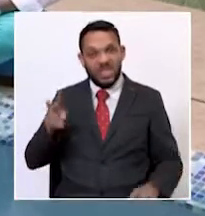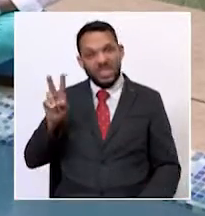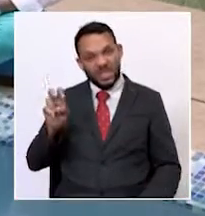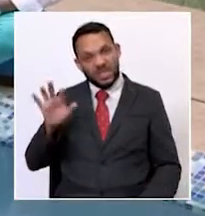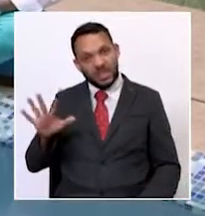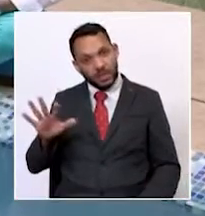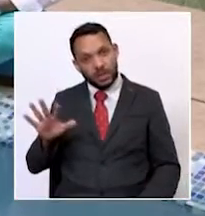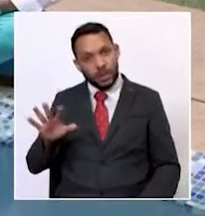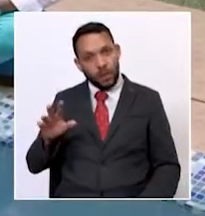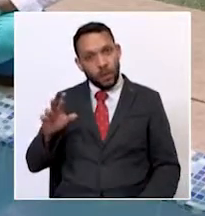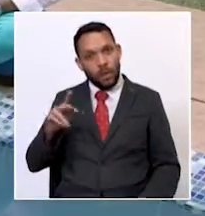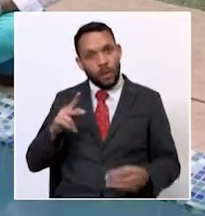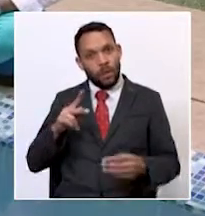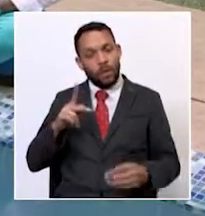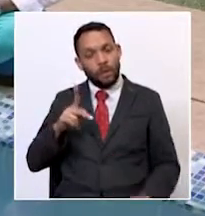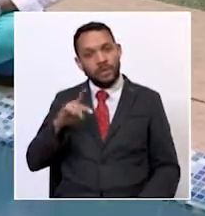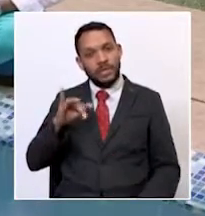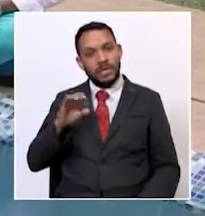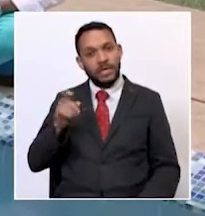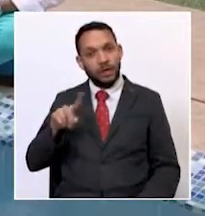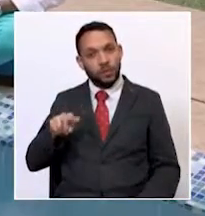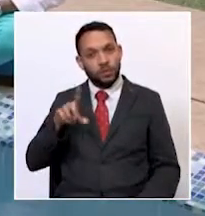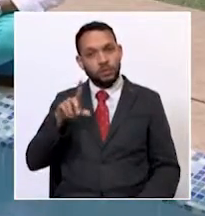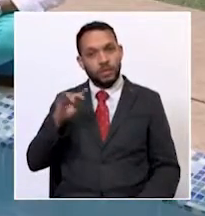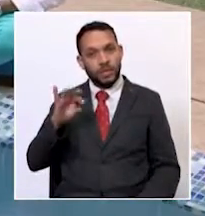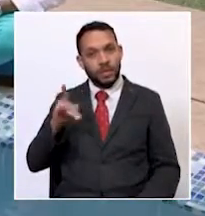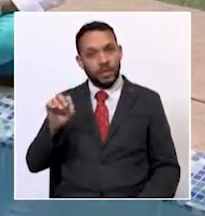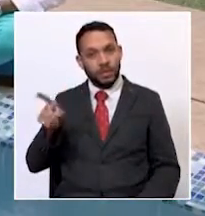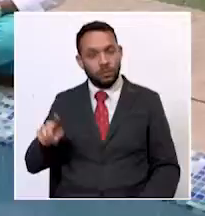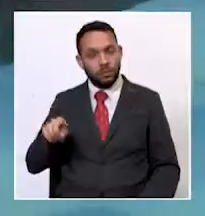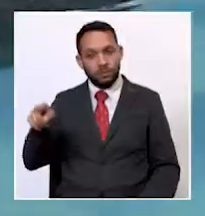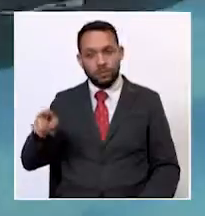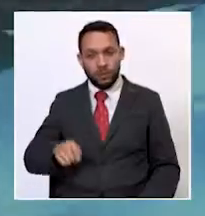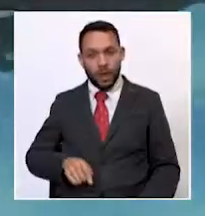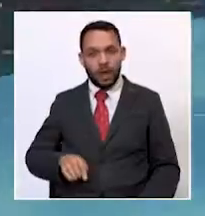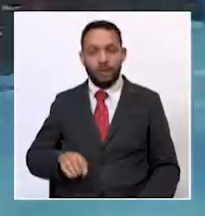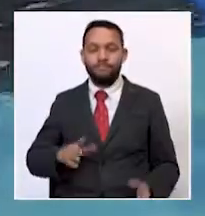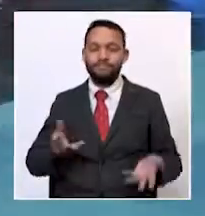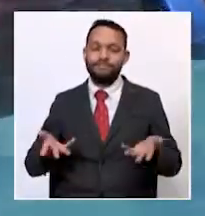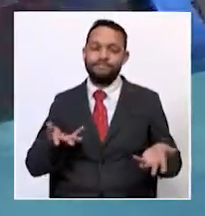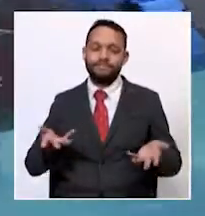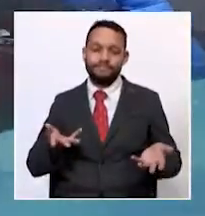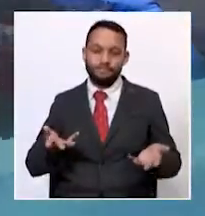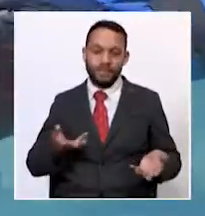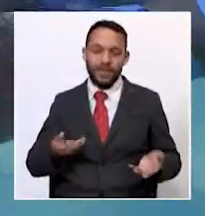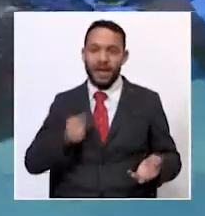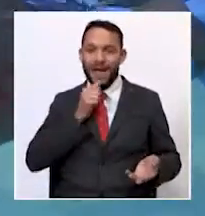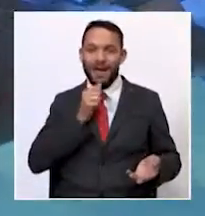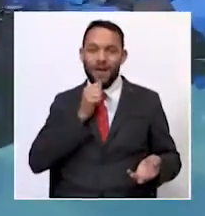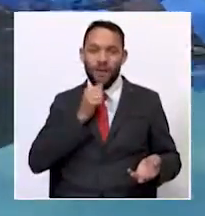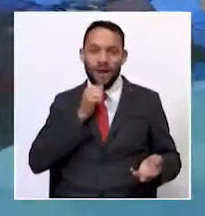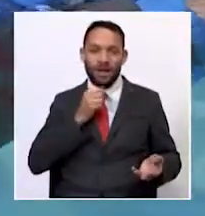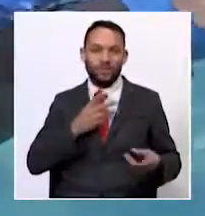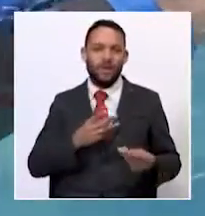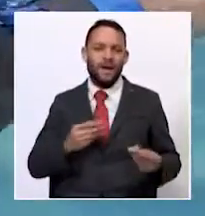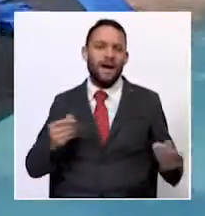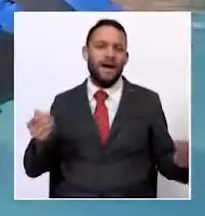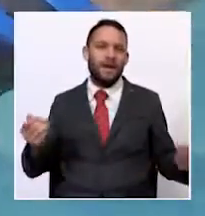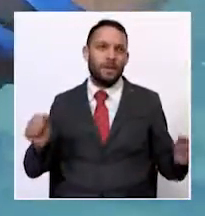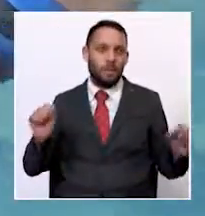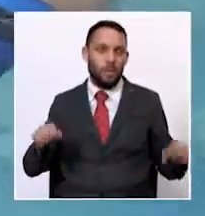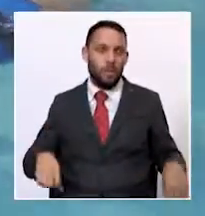80 kilos? No, es que como yo les digo, ella no está haciendo una fuerza, la está haciendo el agua.